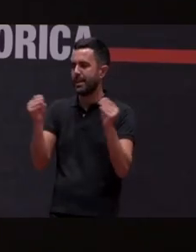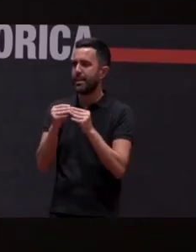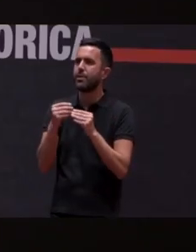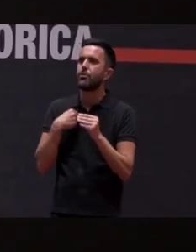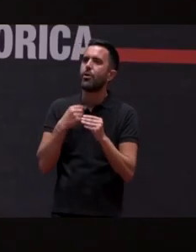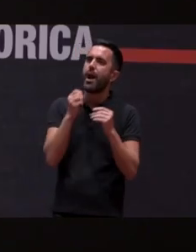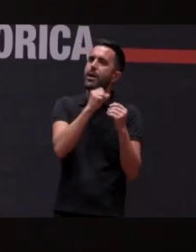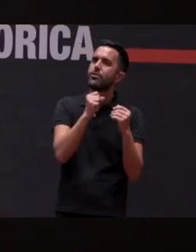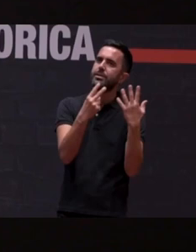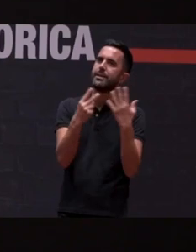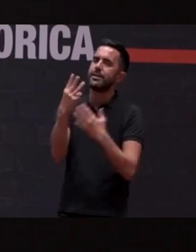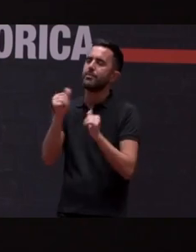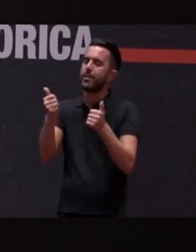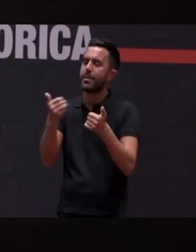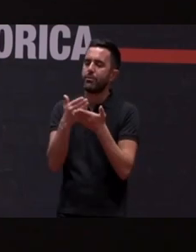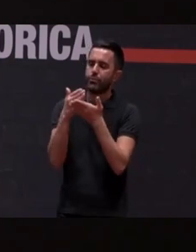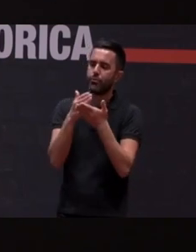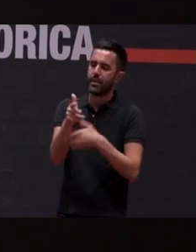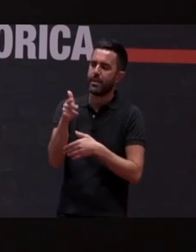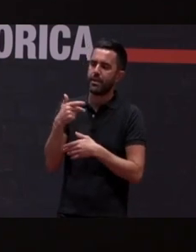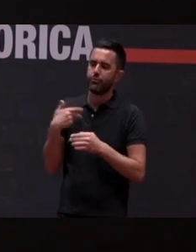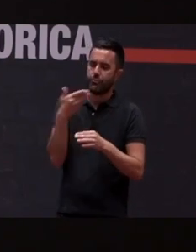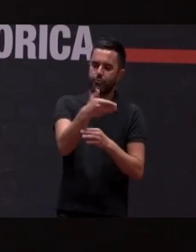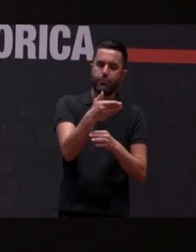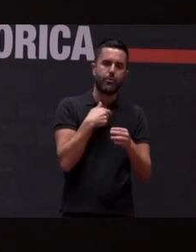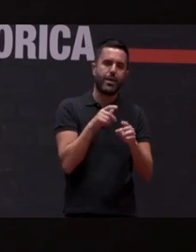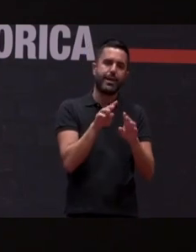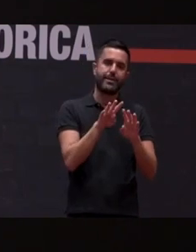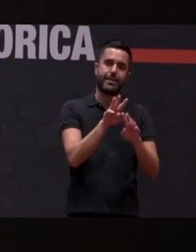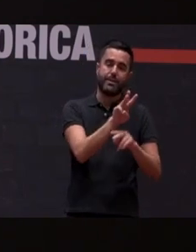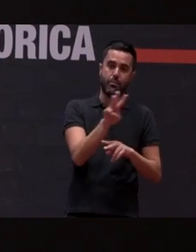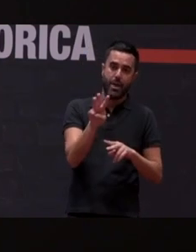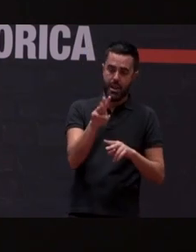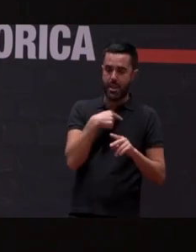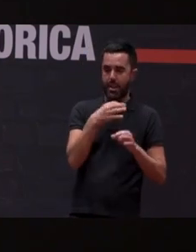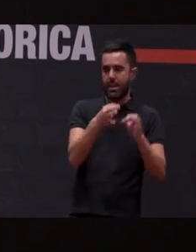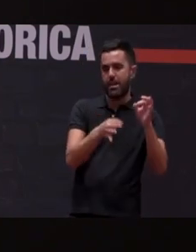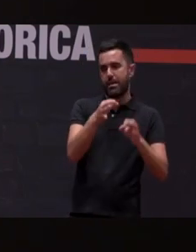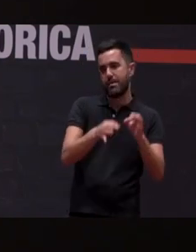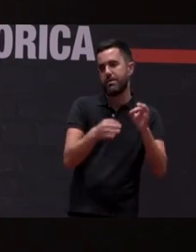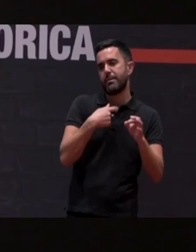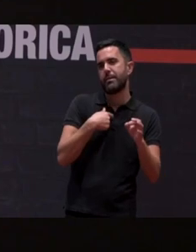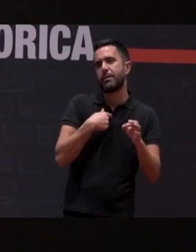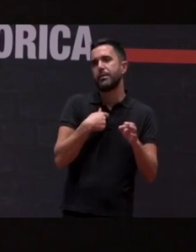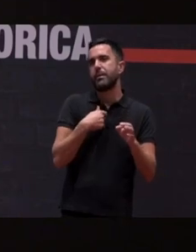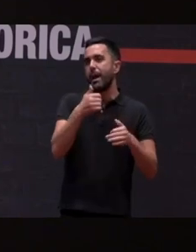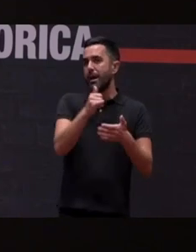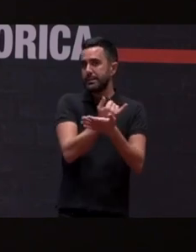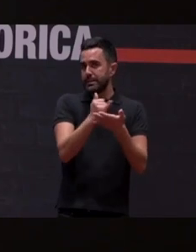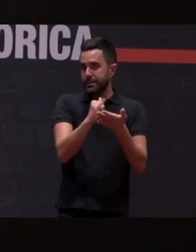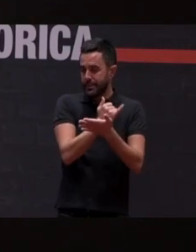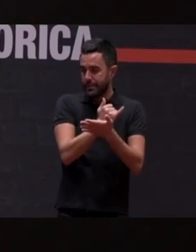cando me vou a examinar de Dereito Penal nun tribunal de tres, paso primeiro e chego a segundo, era o catedrático. E me